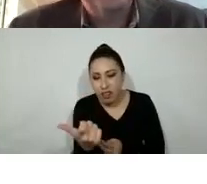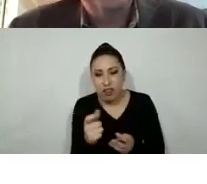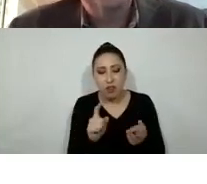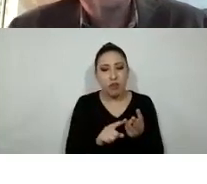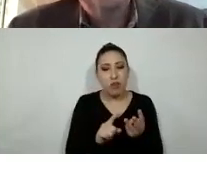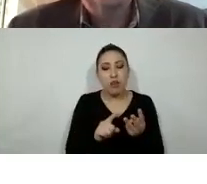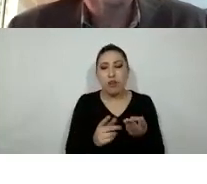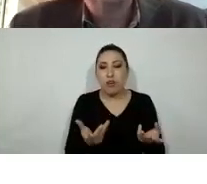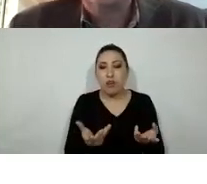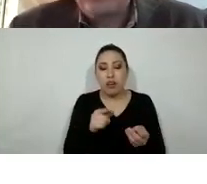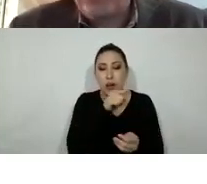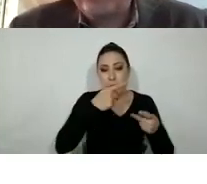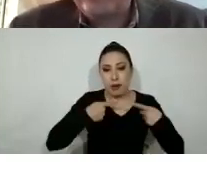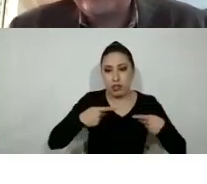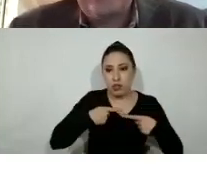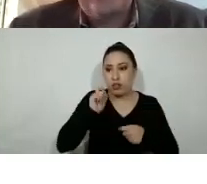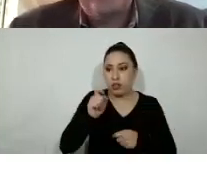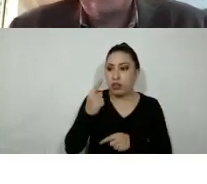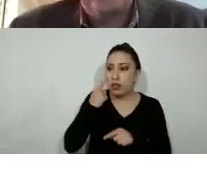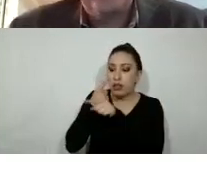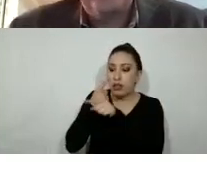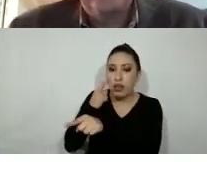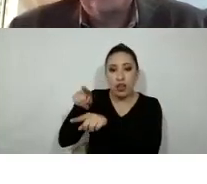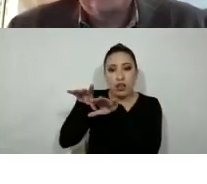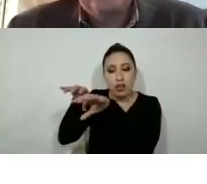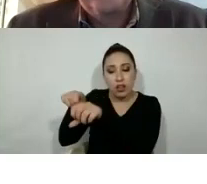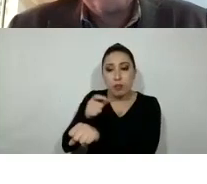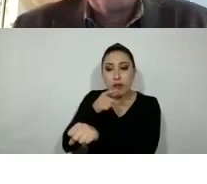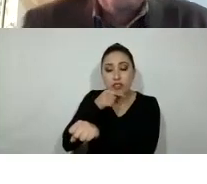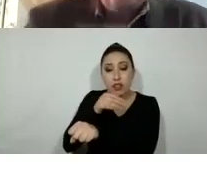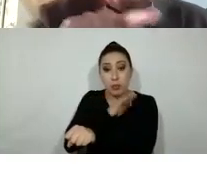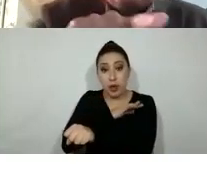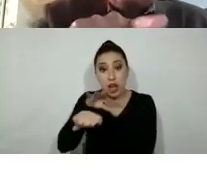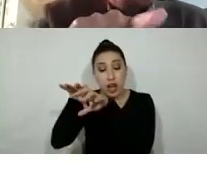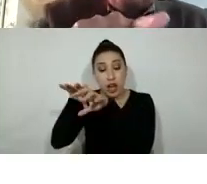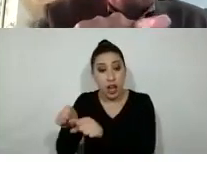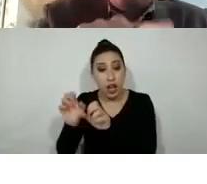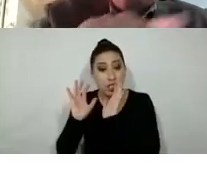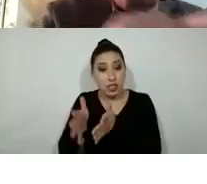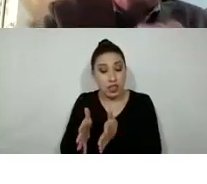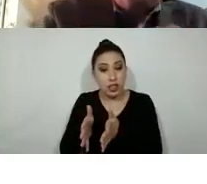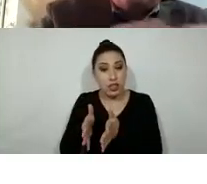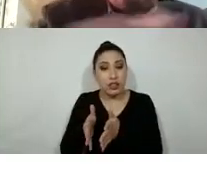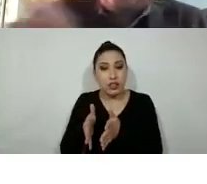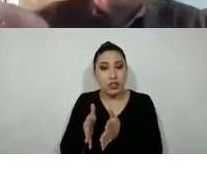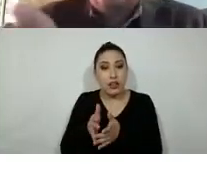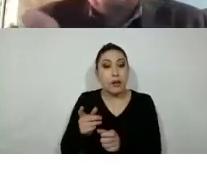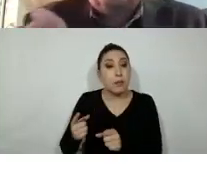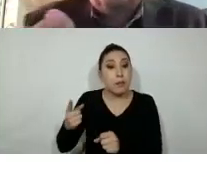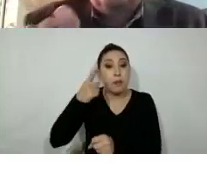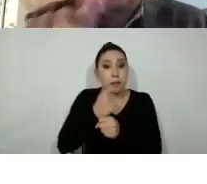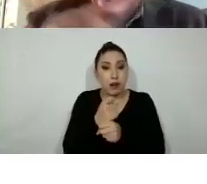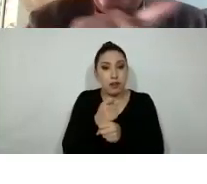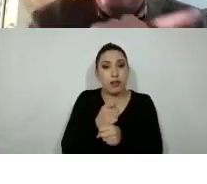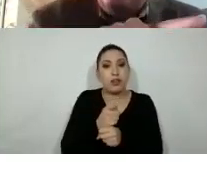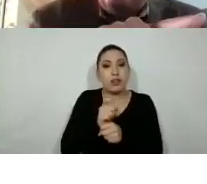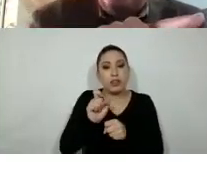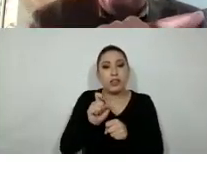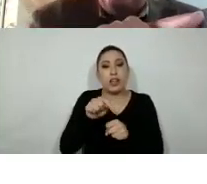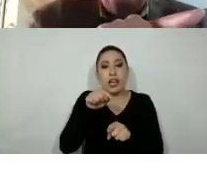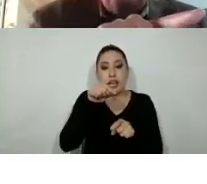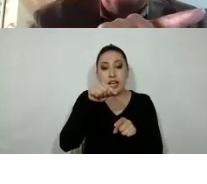por la víctima, la policía lo alcanza a detener y lo que hace es, vean, un primer traslado de